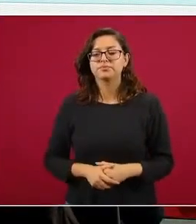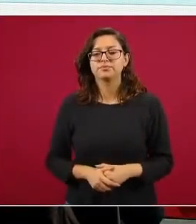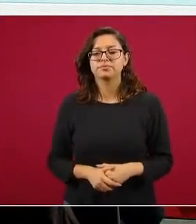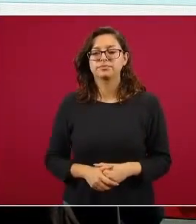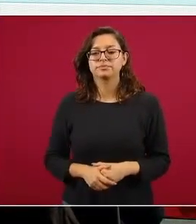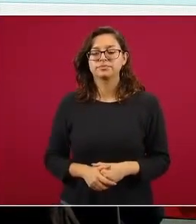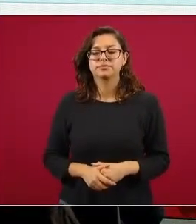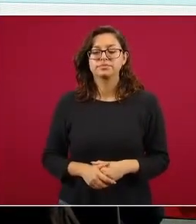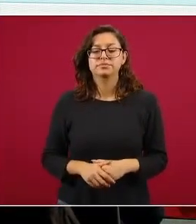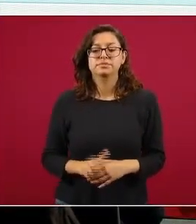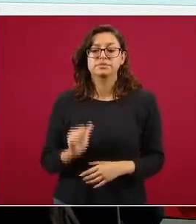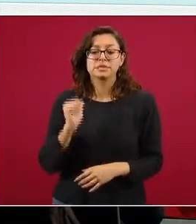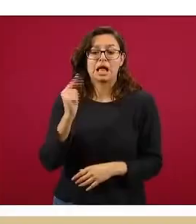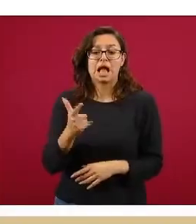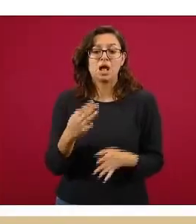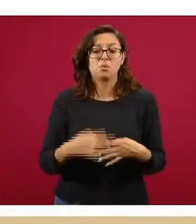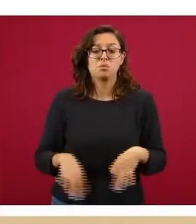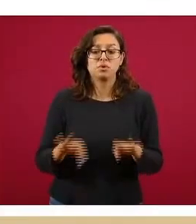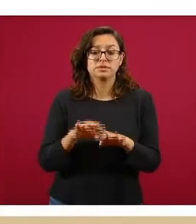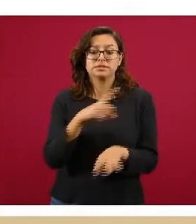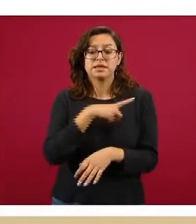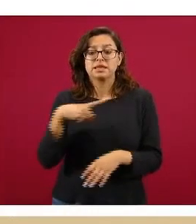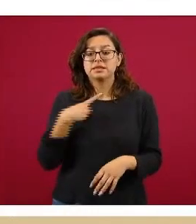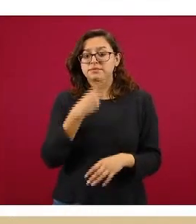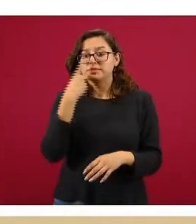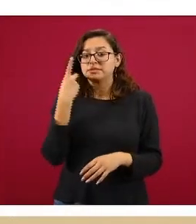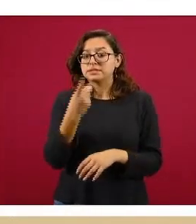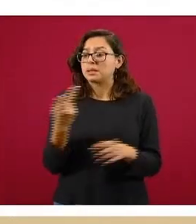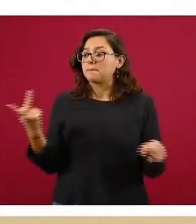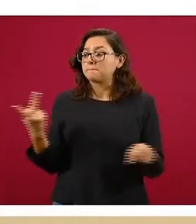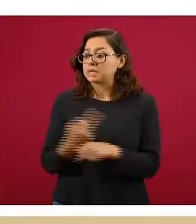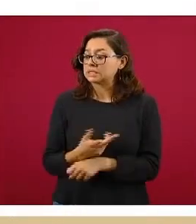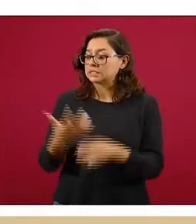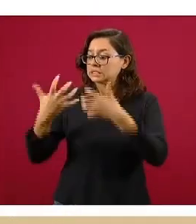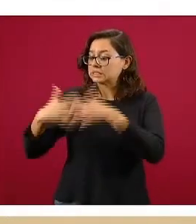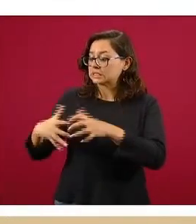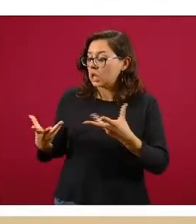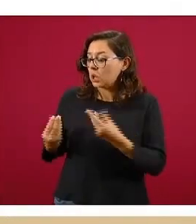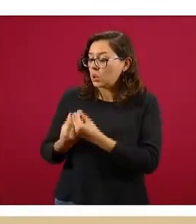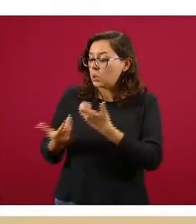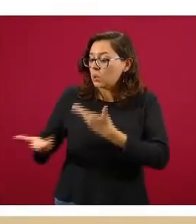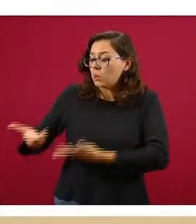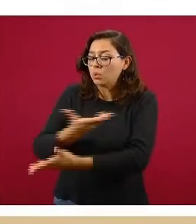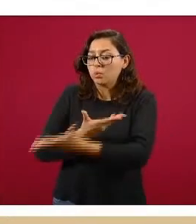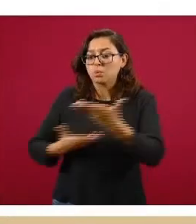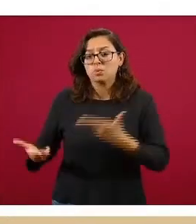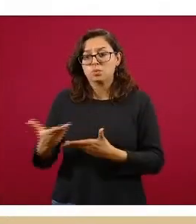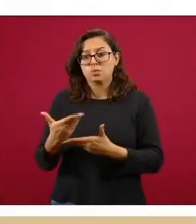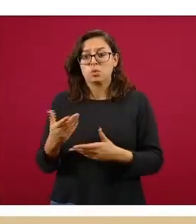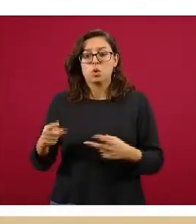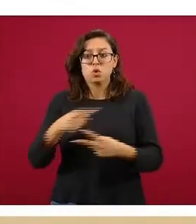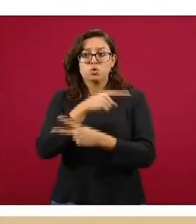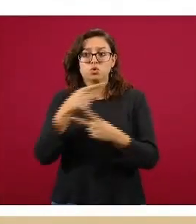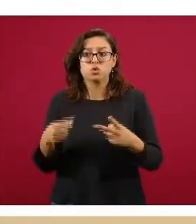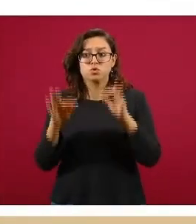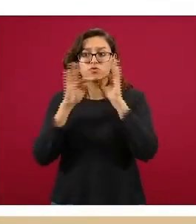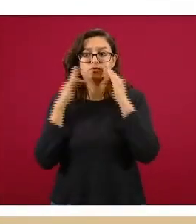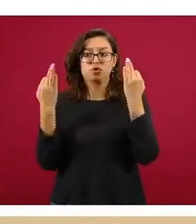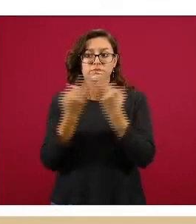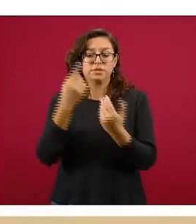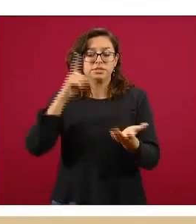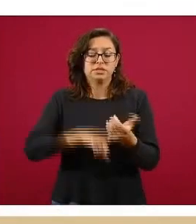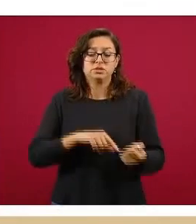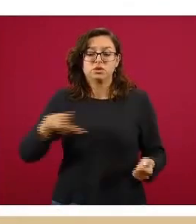Bien, algo importante que mencionar también es que las fábricas de economía solidaria se van a vincular con dos proyectos estratégicos del Gobierno de México, como en el